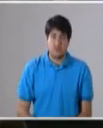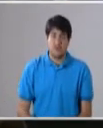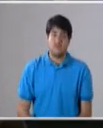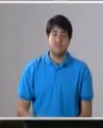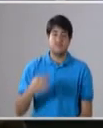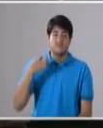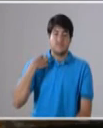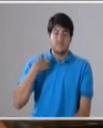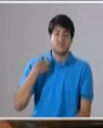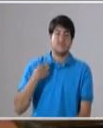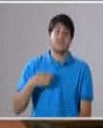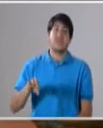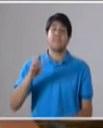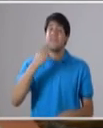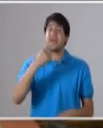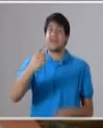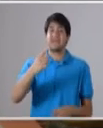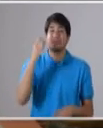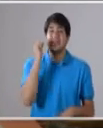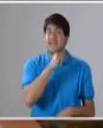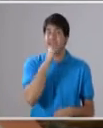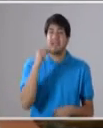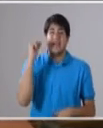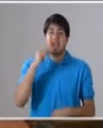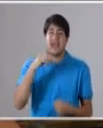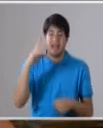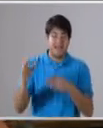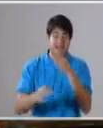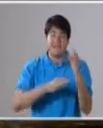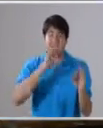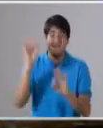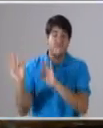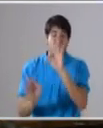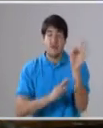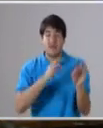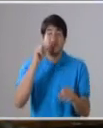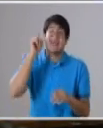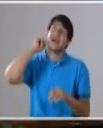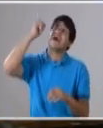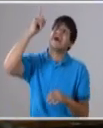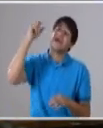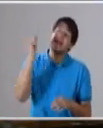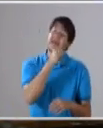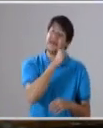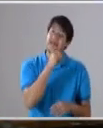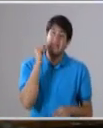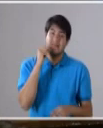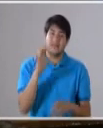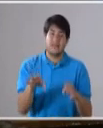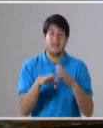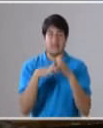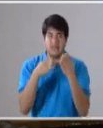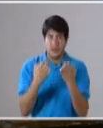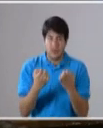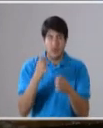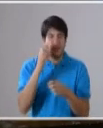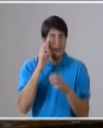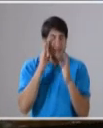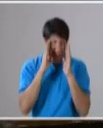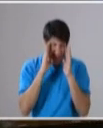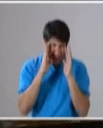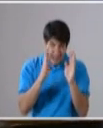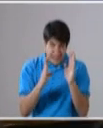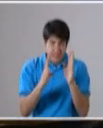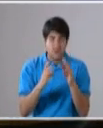para decirle: canta, oh fuente, canta, a él cantad. Entonces, ojo con esto,